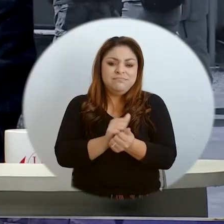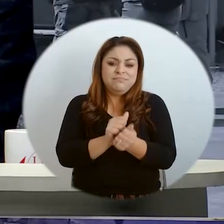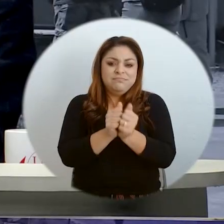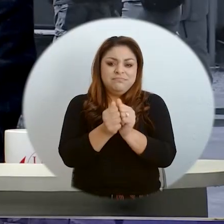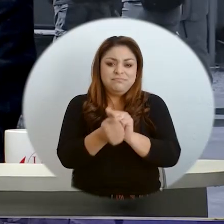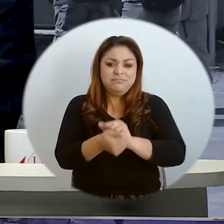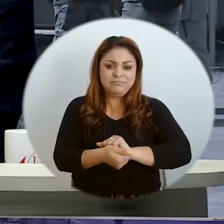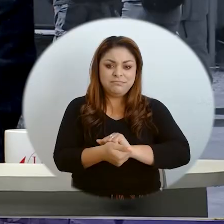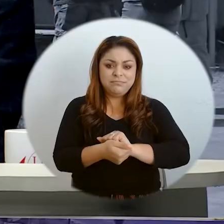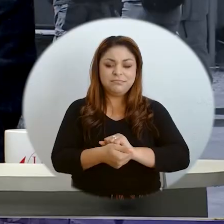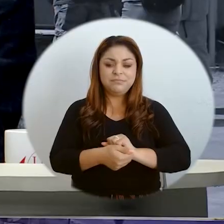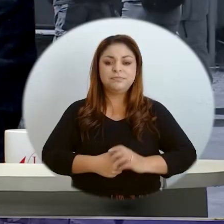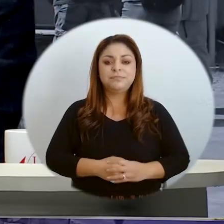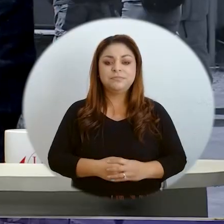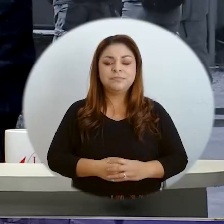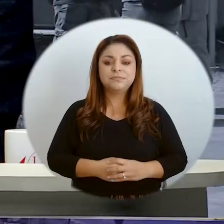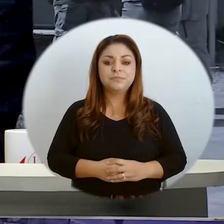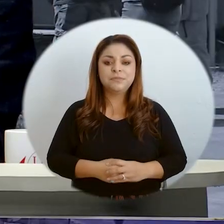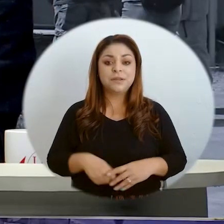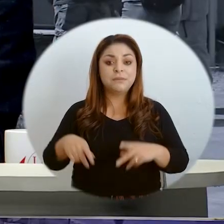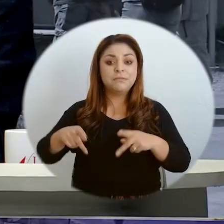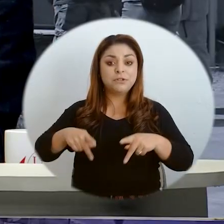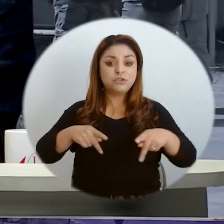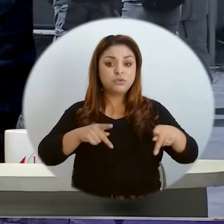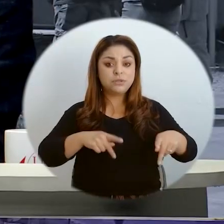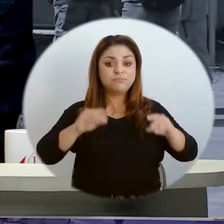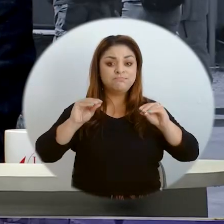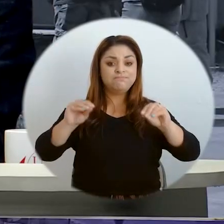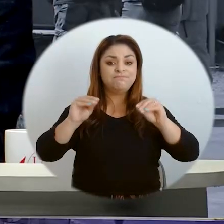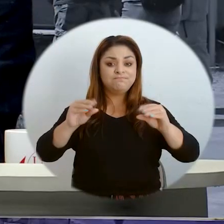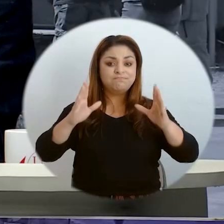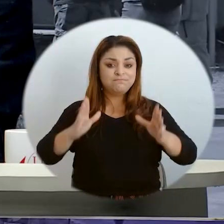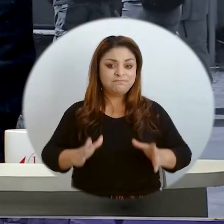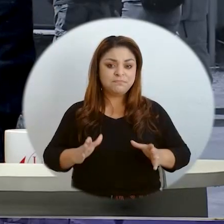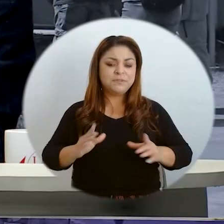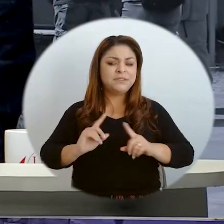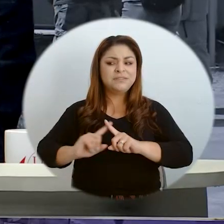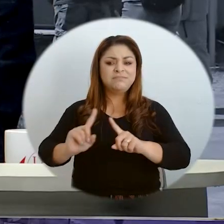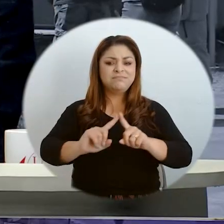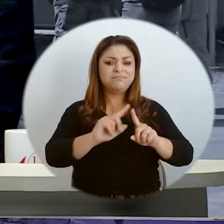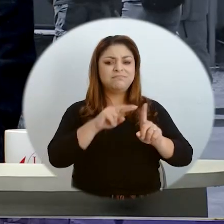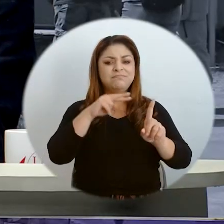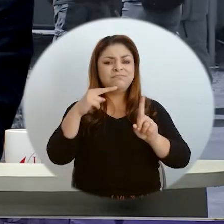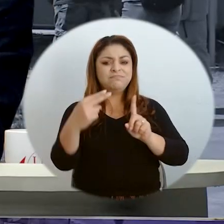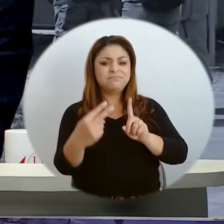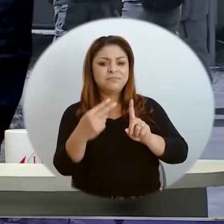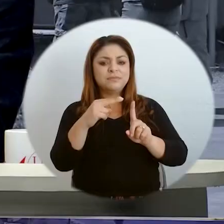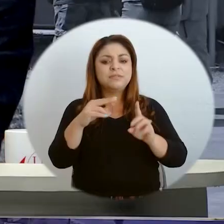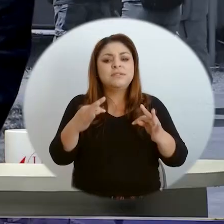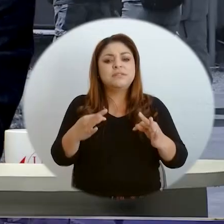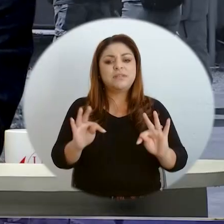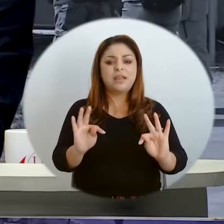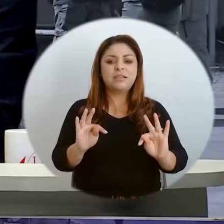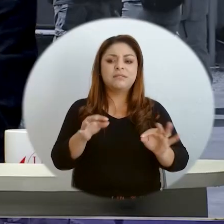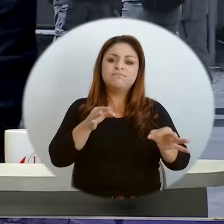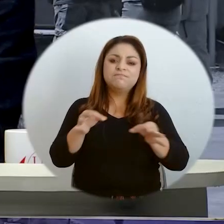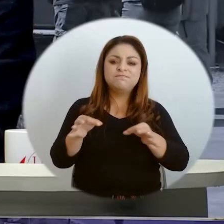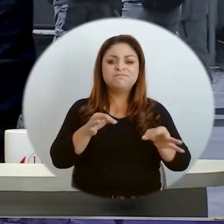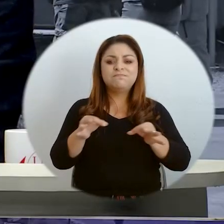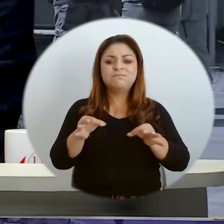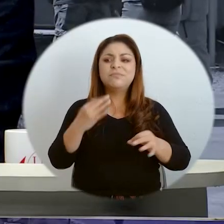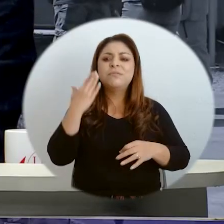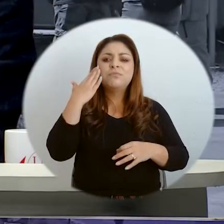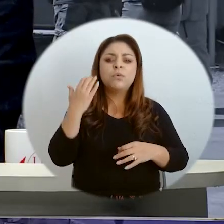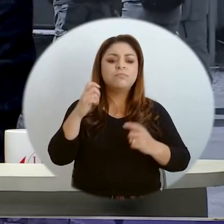Y personas académicas desde distintos puntos de vista han intentado definir qué es esto que